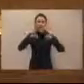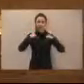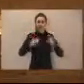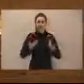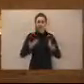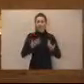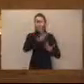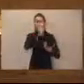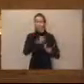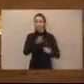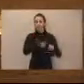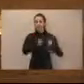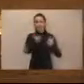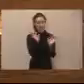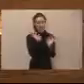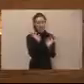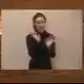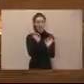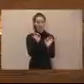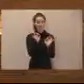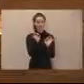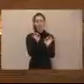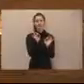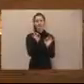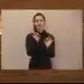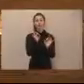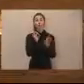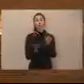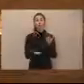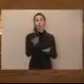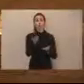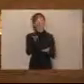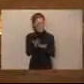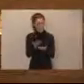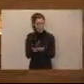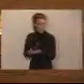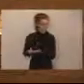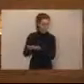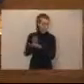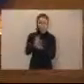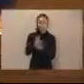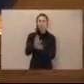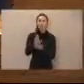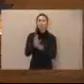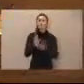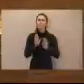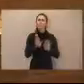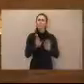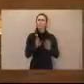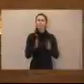que hubiera ningún problema en cuanto a la justicia de lo que se planteaba, pero sí se